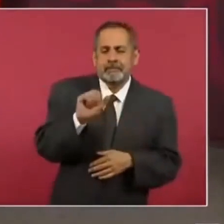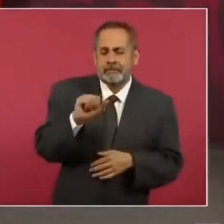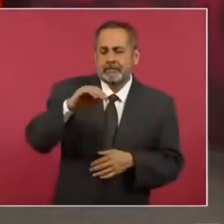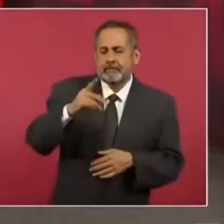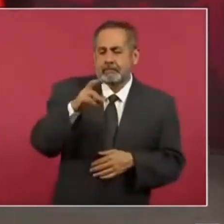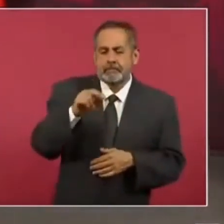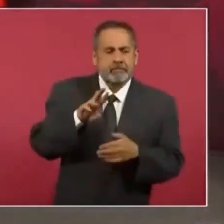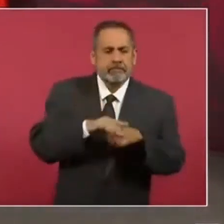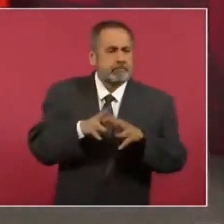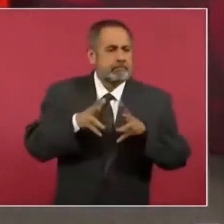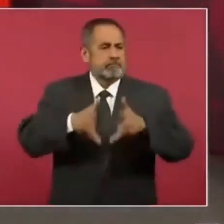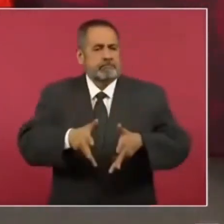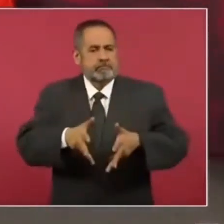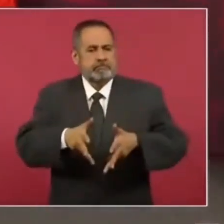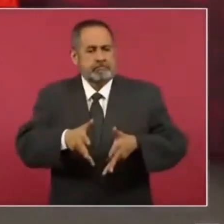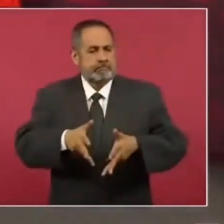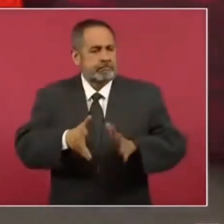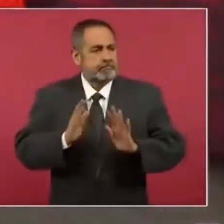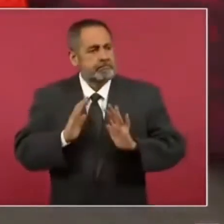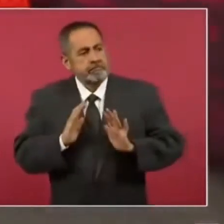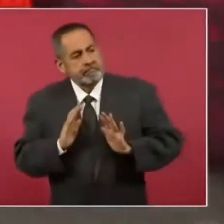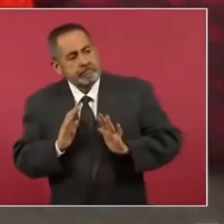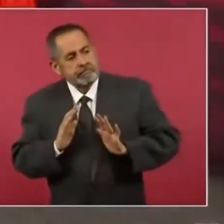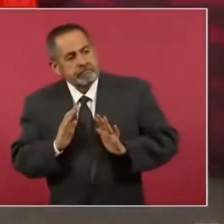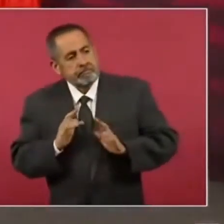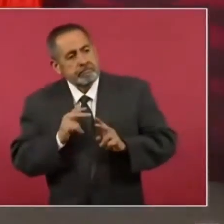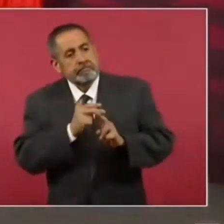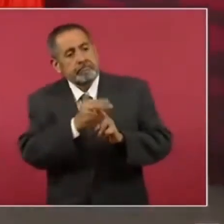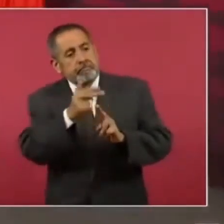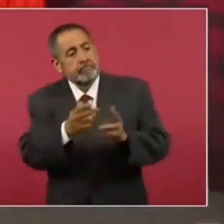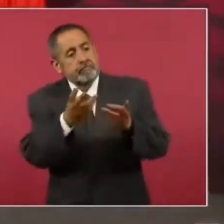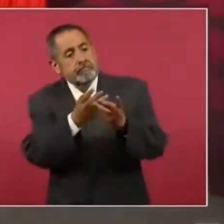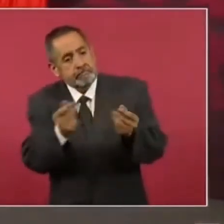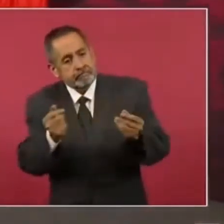Las cosas quedan como están y una vez que se resuelve,